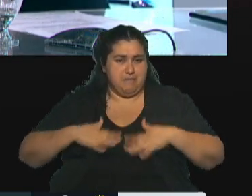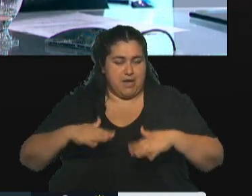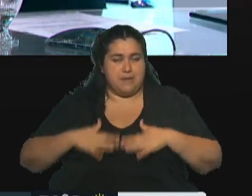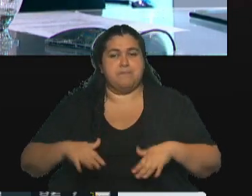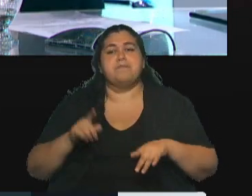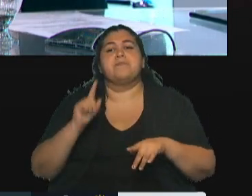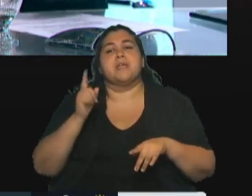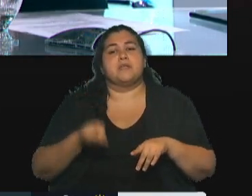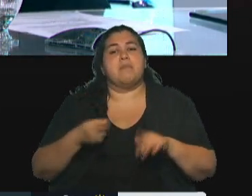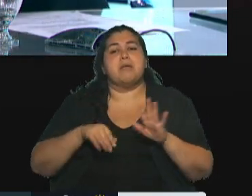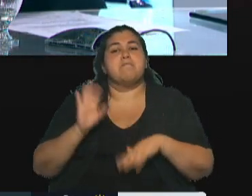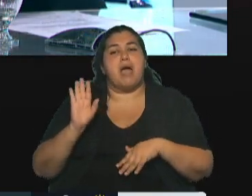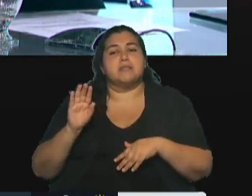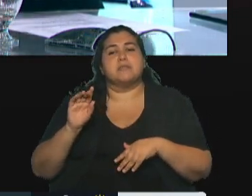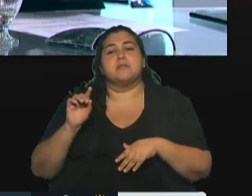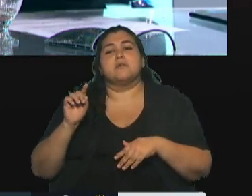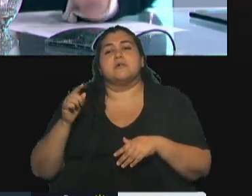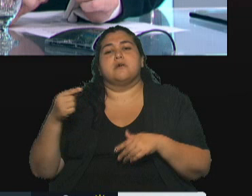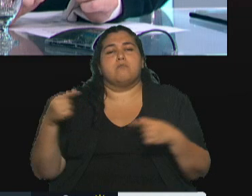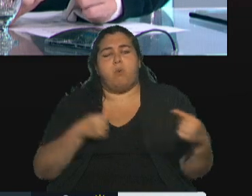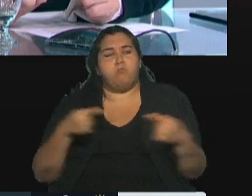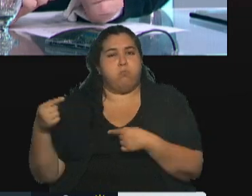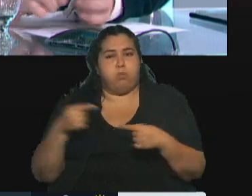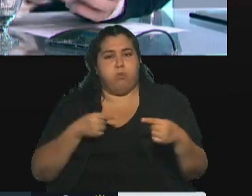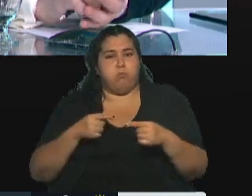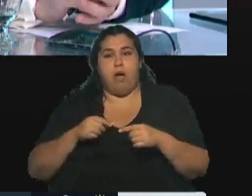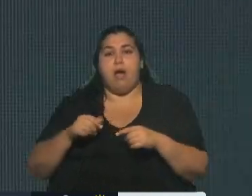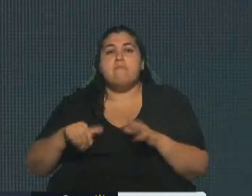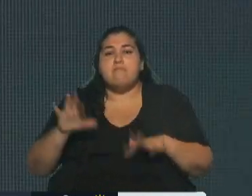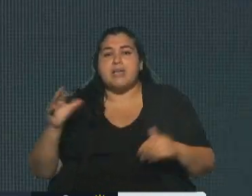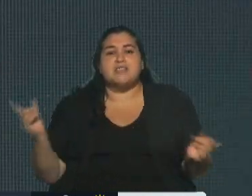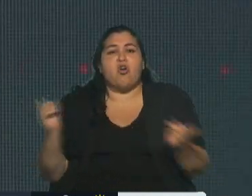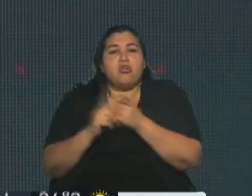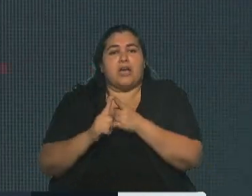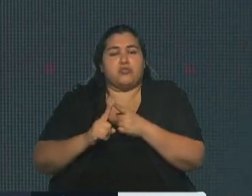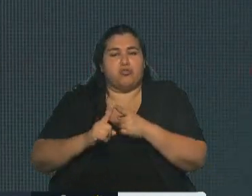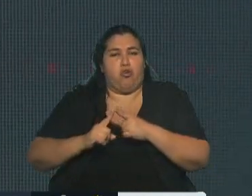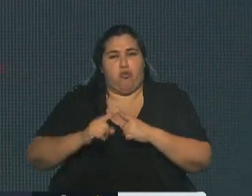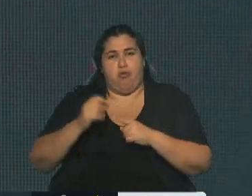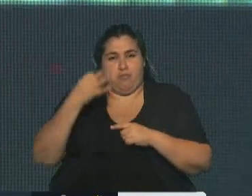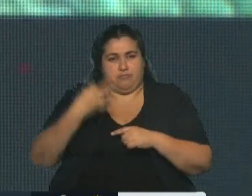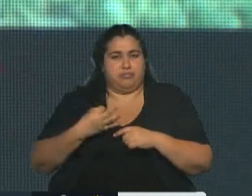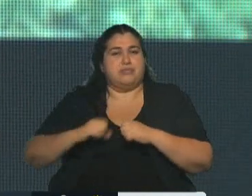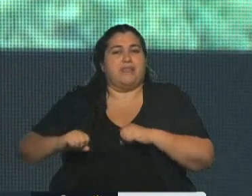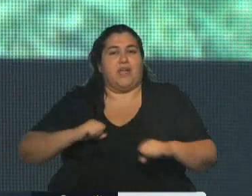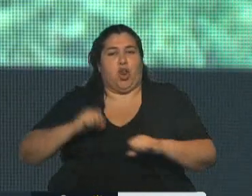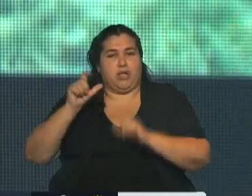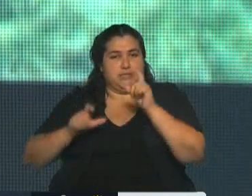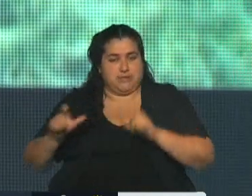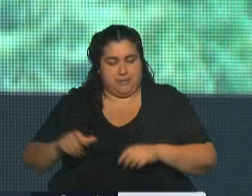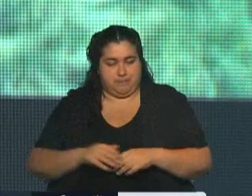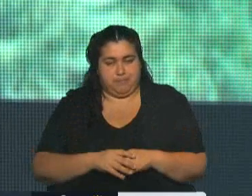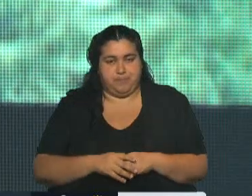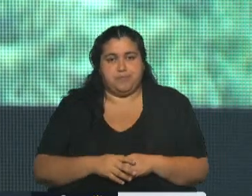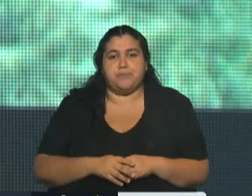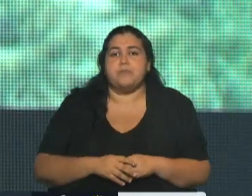en el combate de ambas naciones contra las células potencialmente terroristas. Ya lo analizamos, pero vamos a escuchar voces esta semana, una semana donde también,